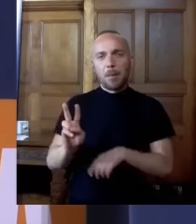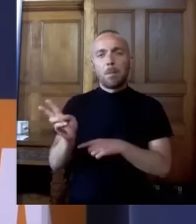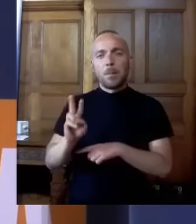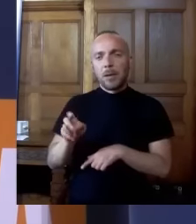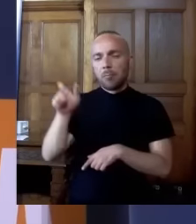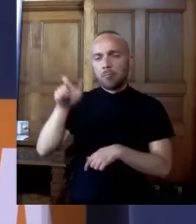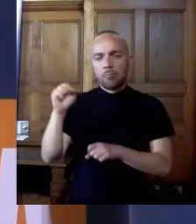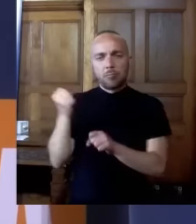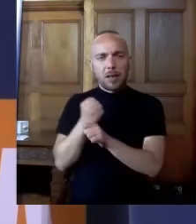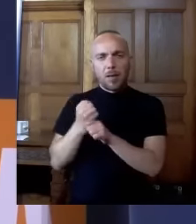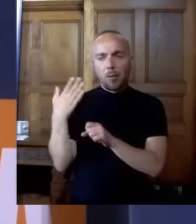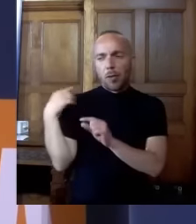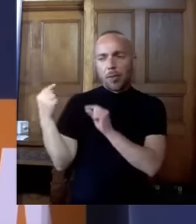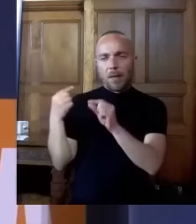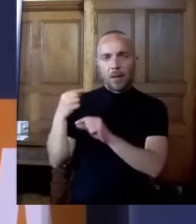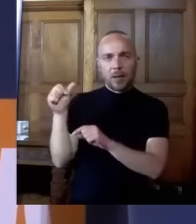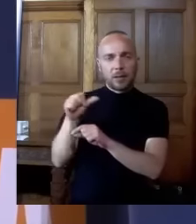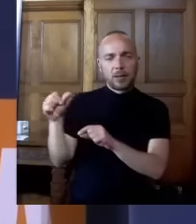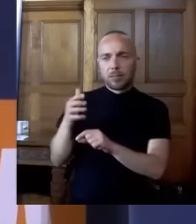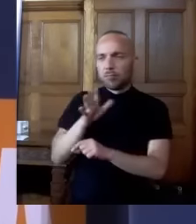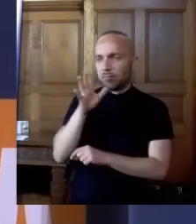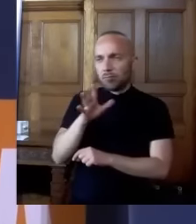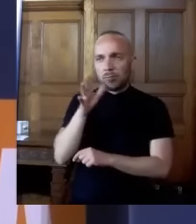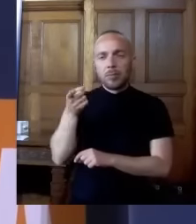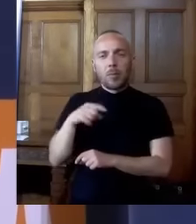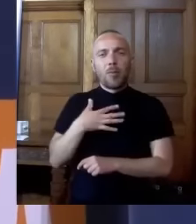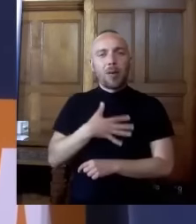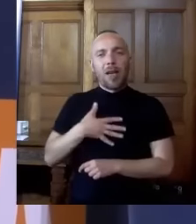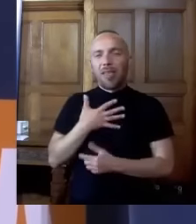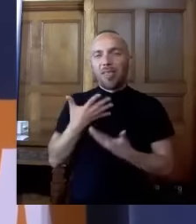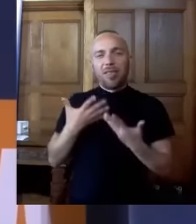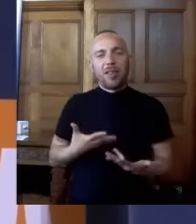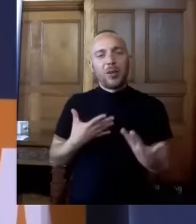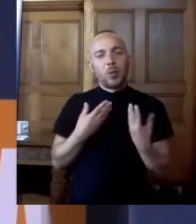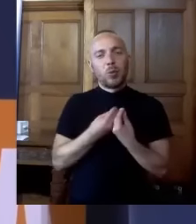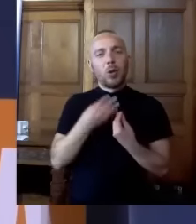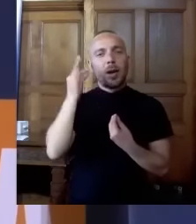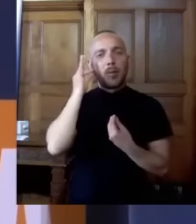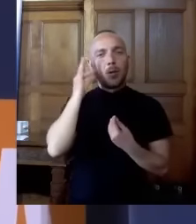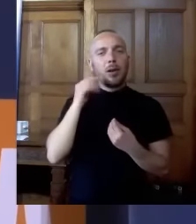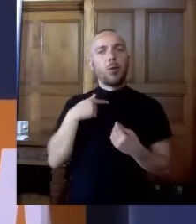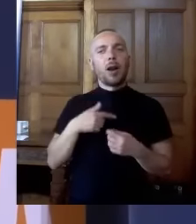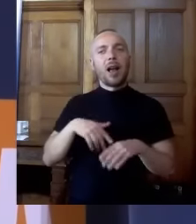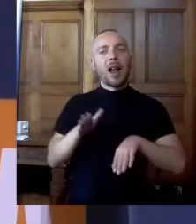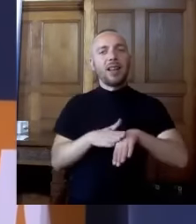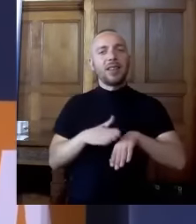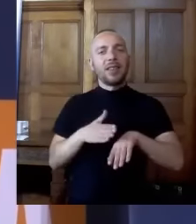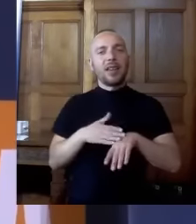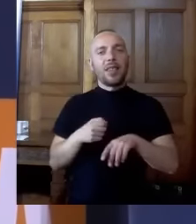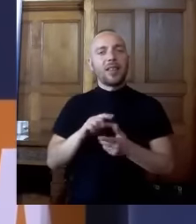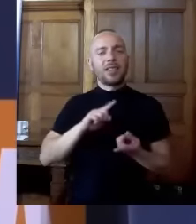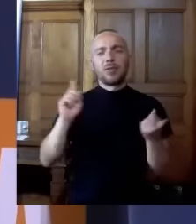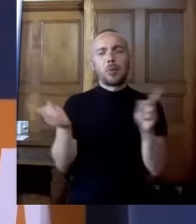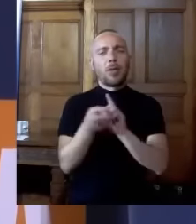en el debate de esta semana y por supuesto un placer También estar acompañada de la mujer que va a poner a la izquierda transformadora en pie en las elecciones